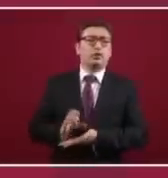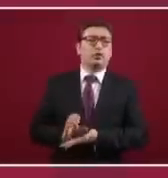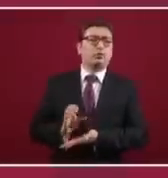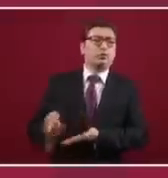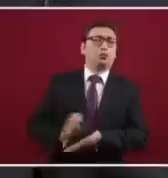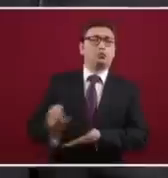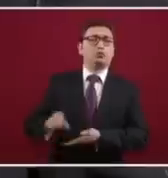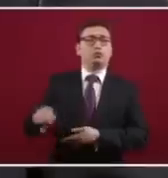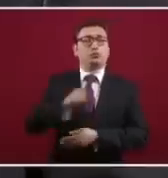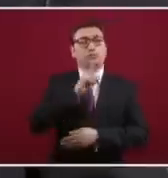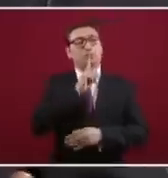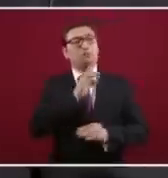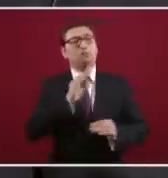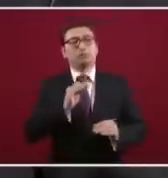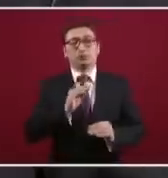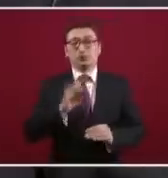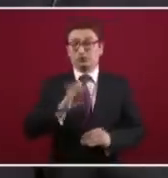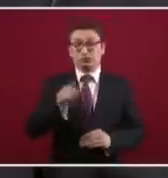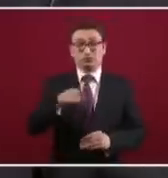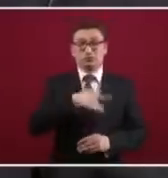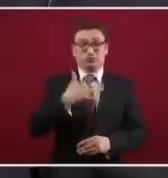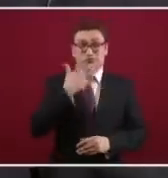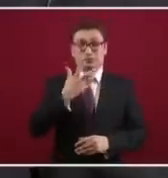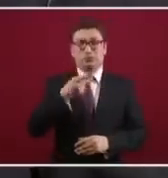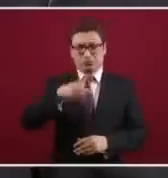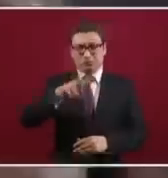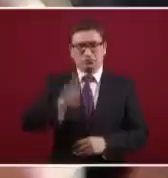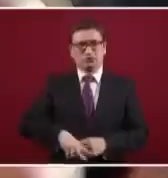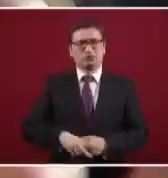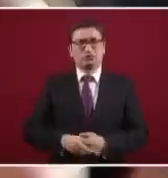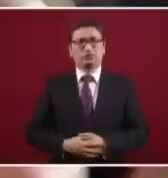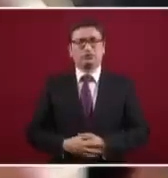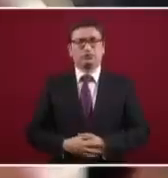Es fuerte esto, pero es la realidad.